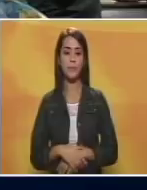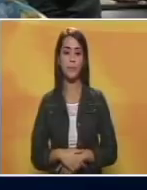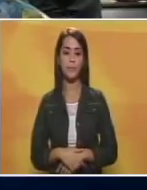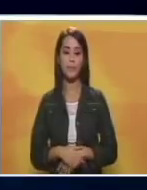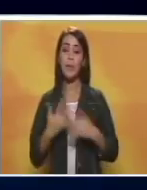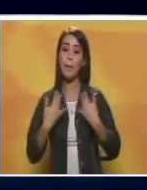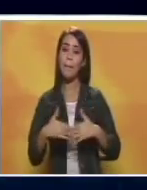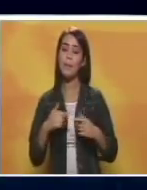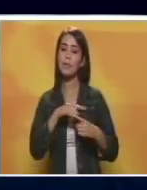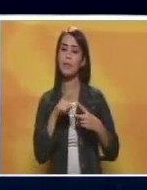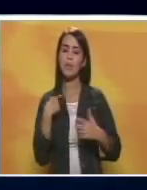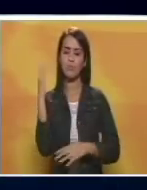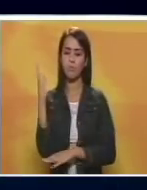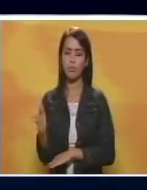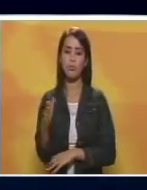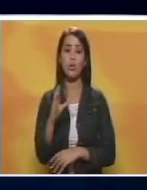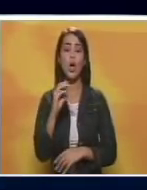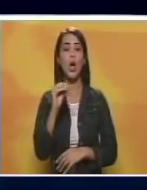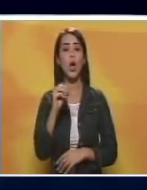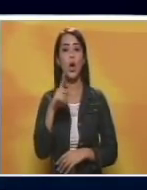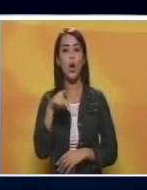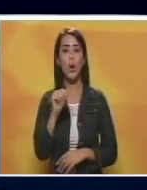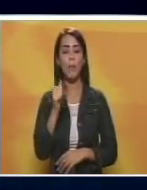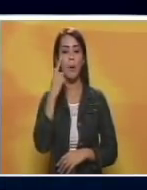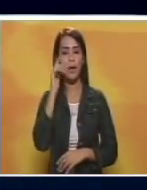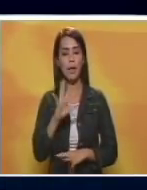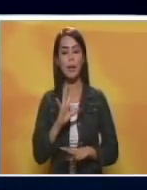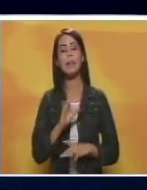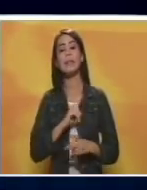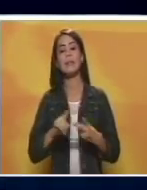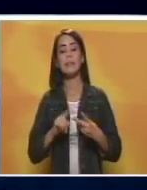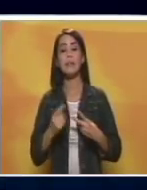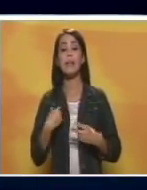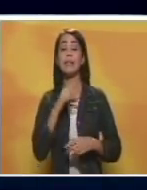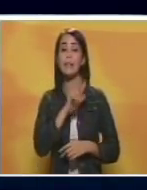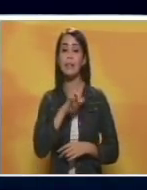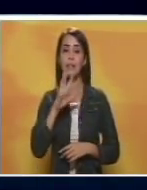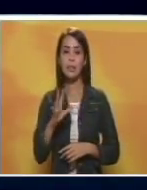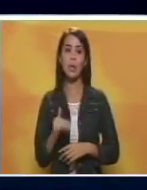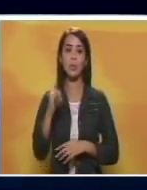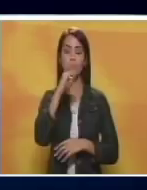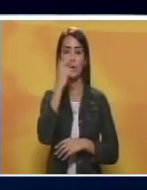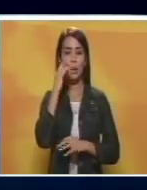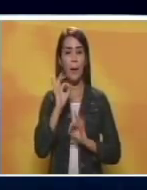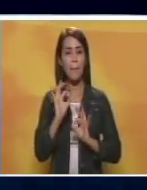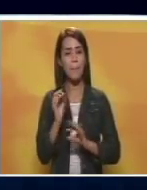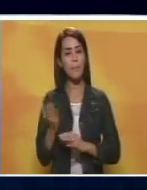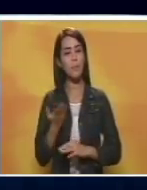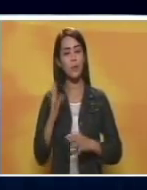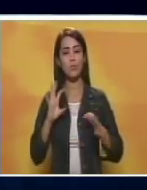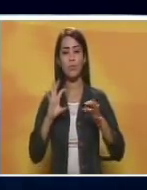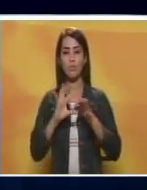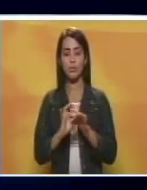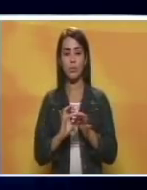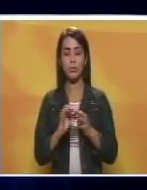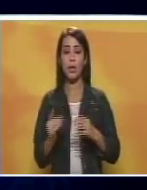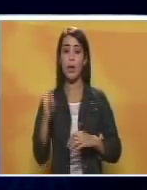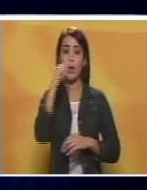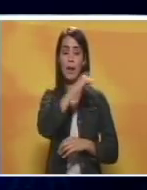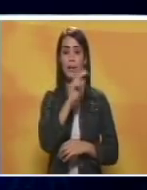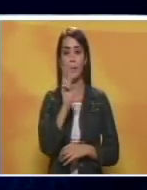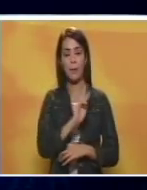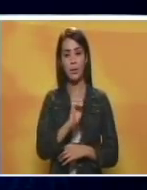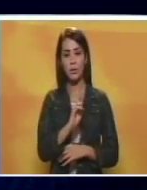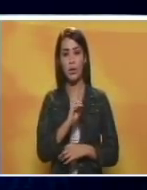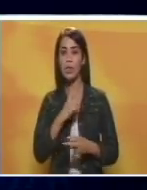las empresas sancionadas se encuentra Copa Airlines, que con 35 frecuencias semanales era la principal conexión aérea entre